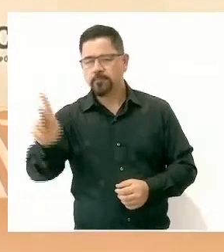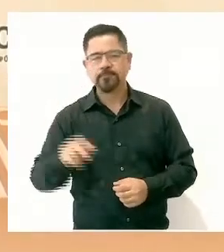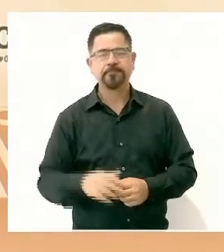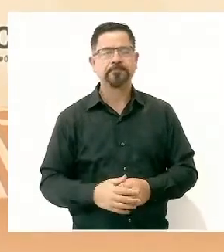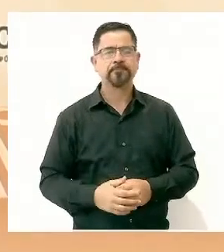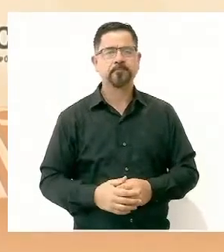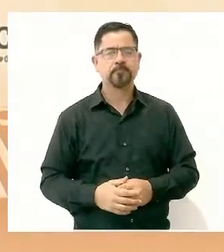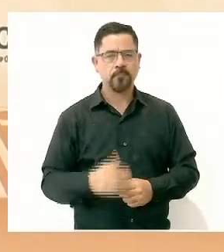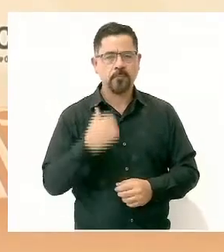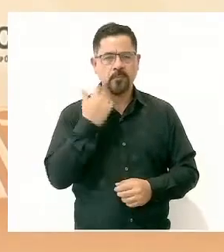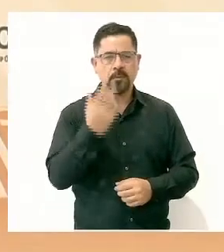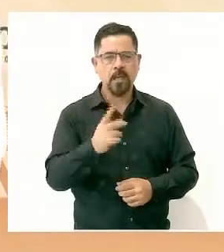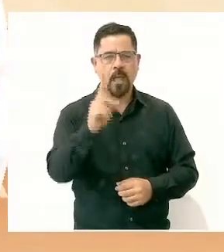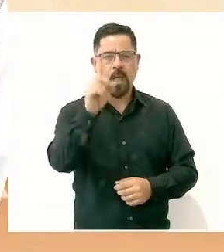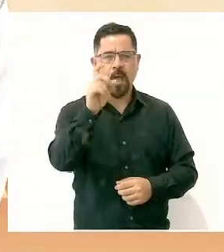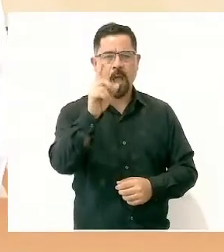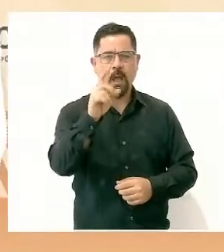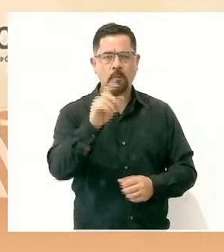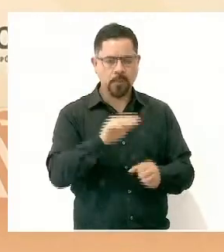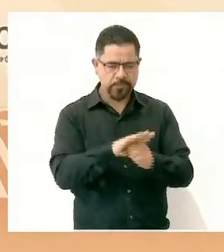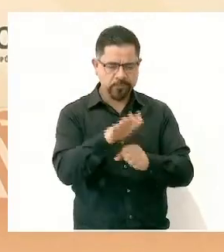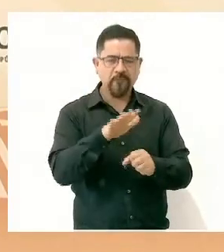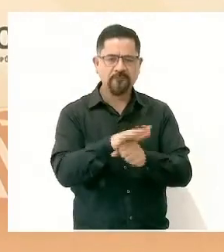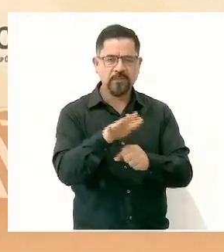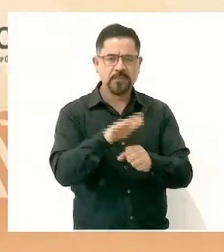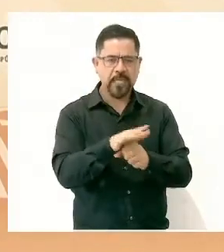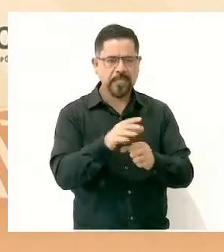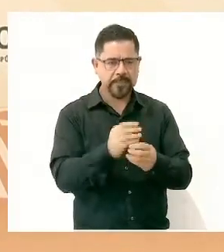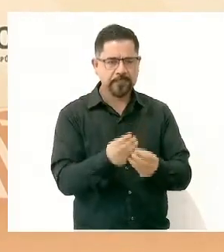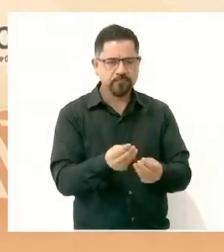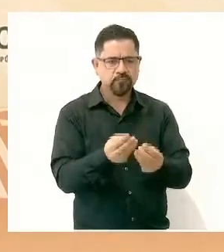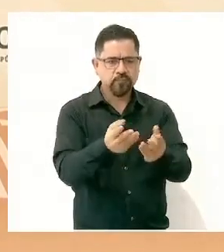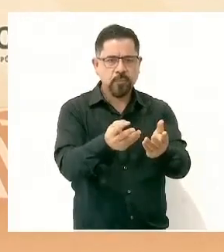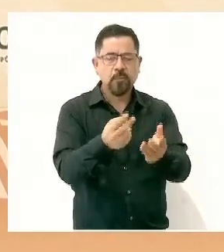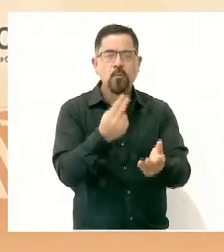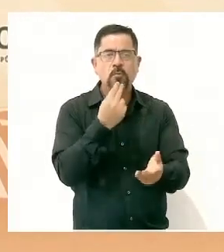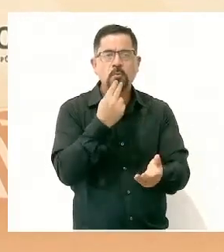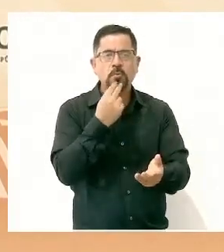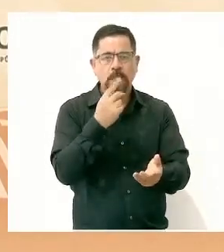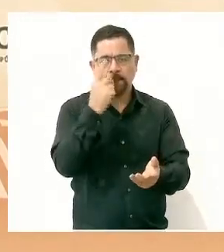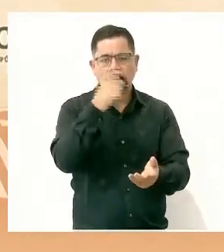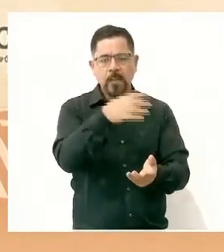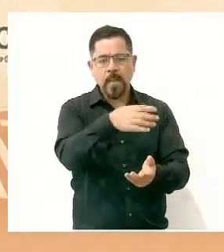se tenga agua suficiente también para la agricultura